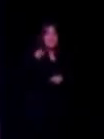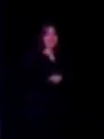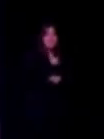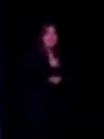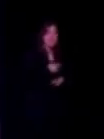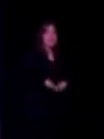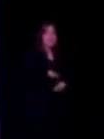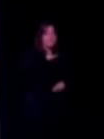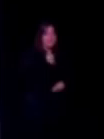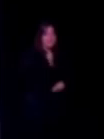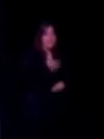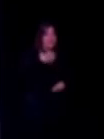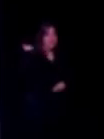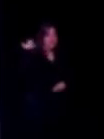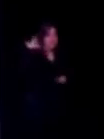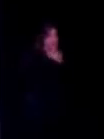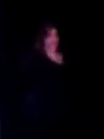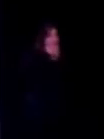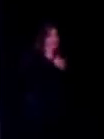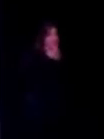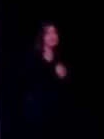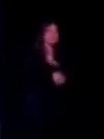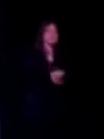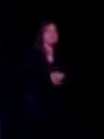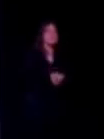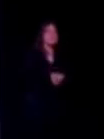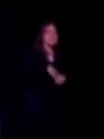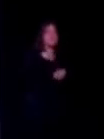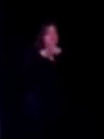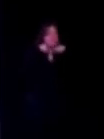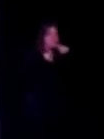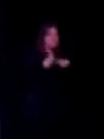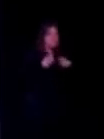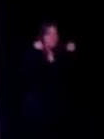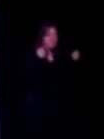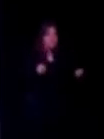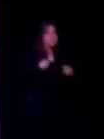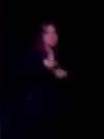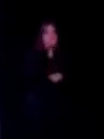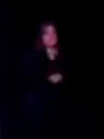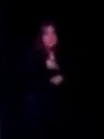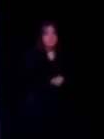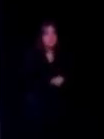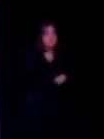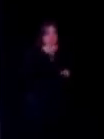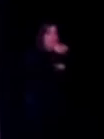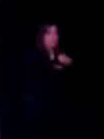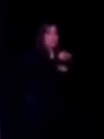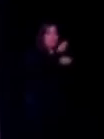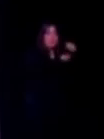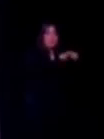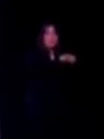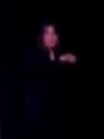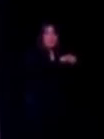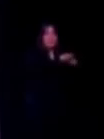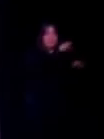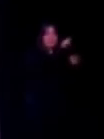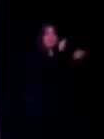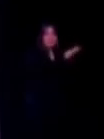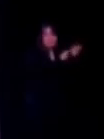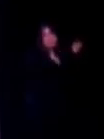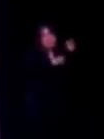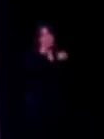blanca, neoliberalista ultranza, donde yo voy, hago, punto y voy, y eso no es que esté mal, a